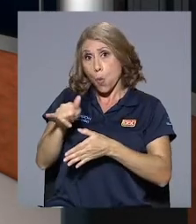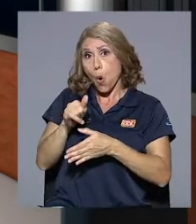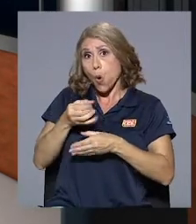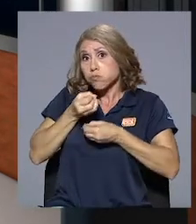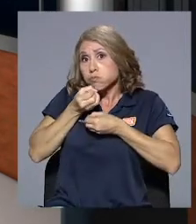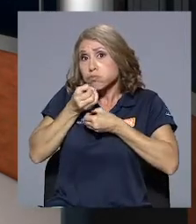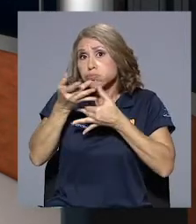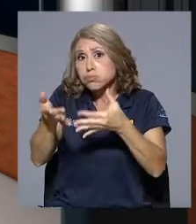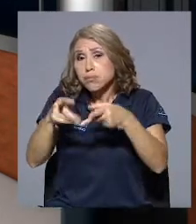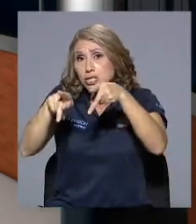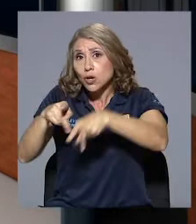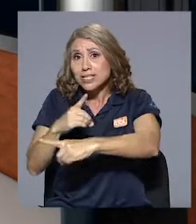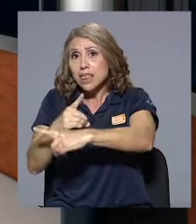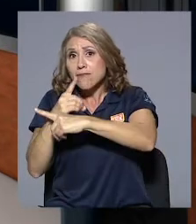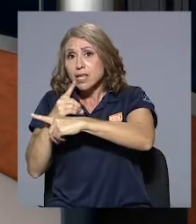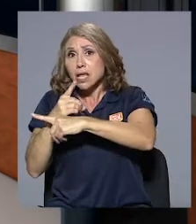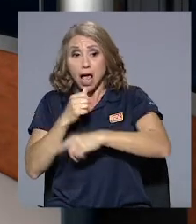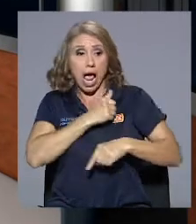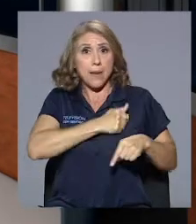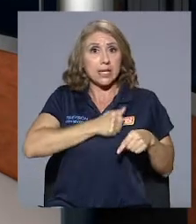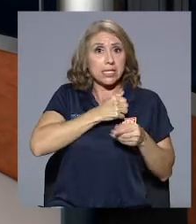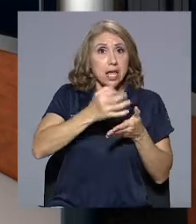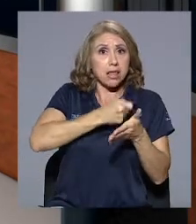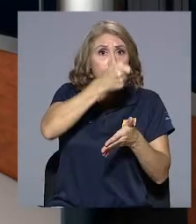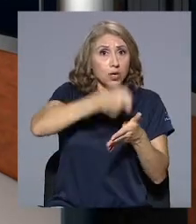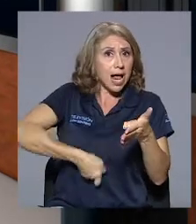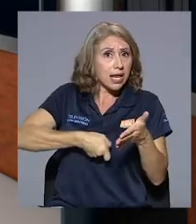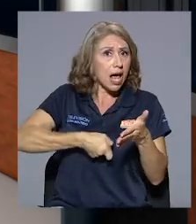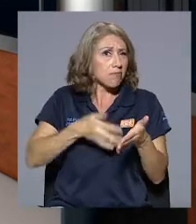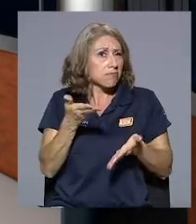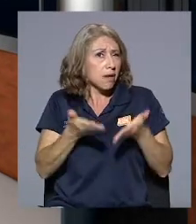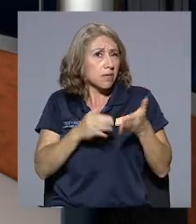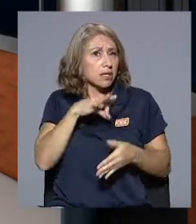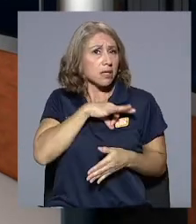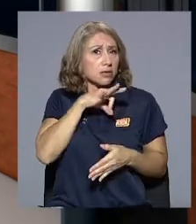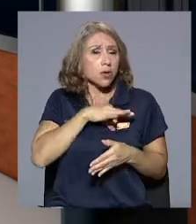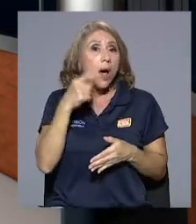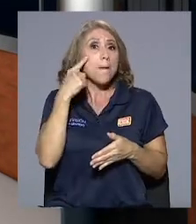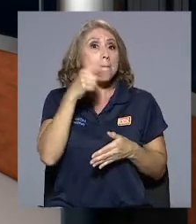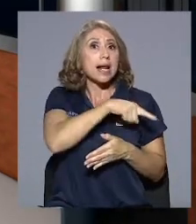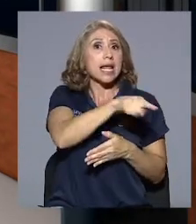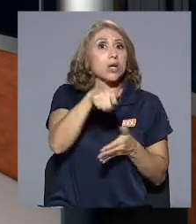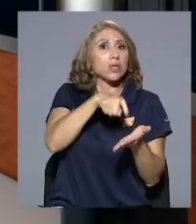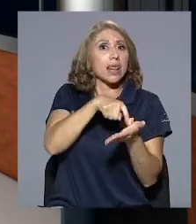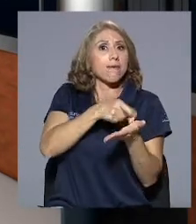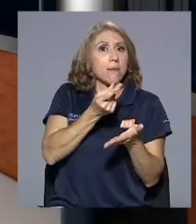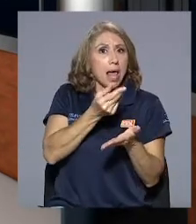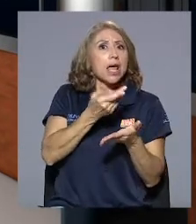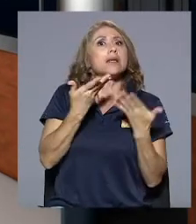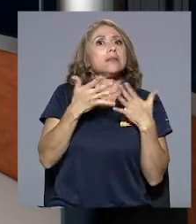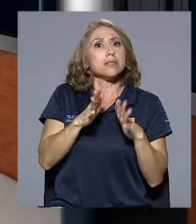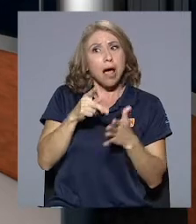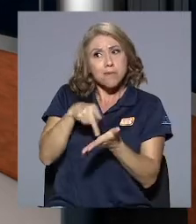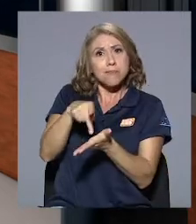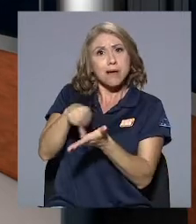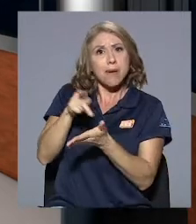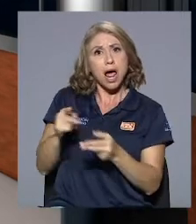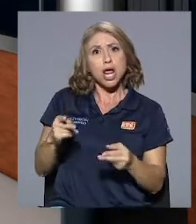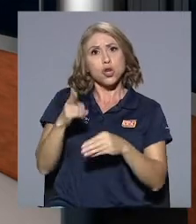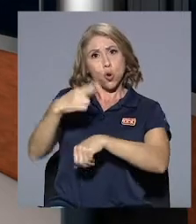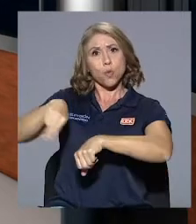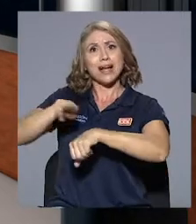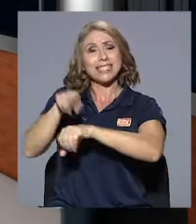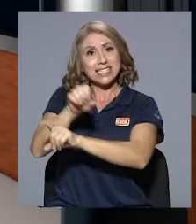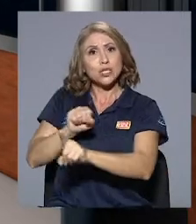sus defensores? ¿Será este un incentivo para que los deudores formalicen su situación antes de la entrada en vigencia del impuesto al